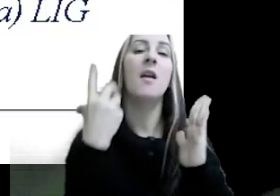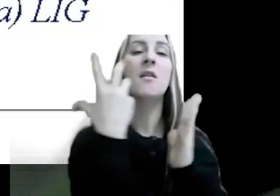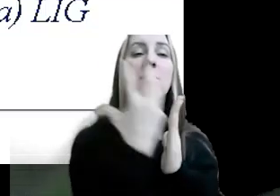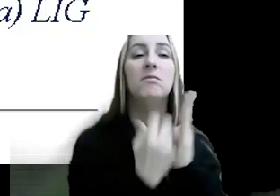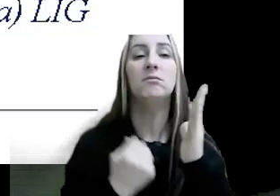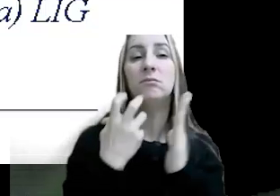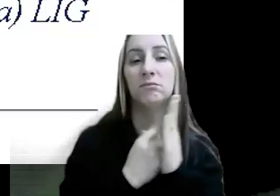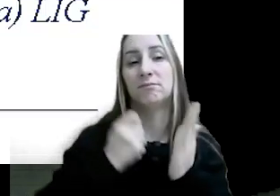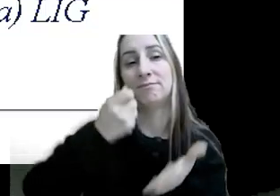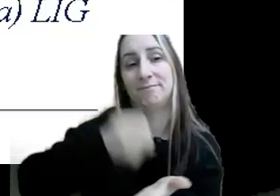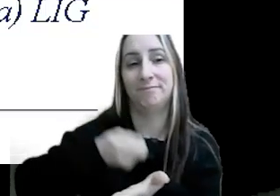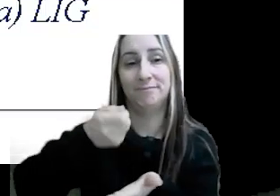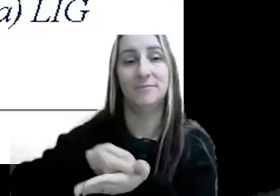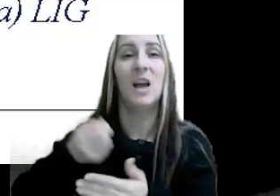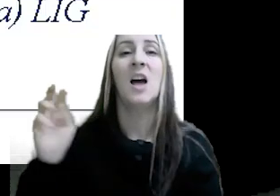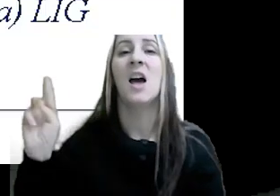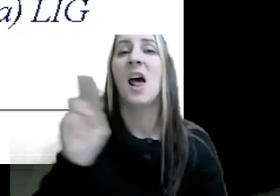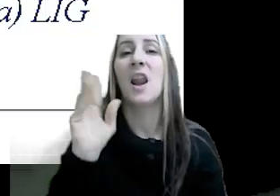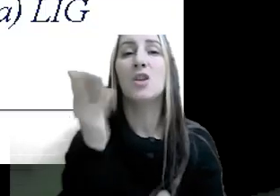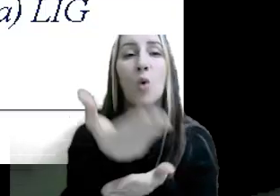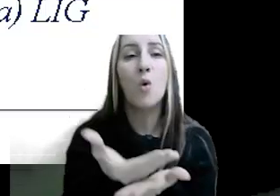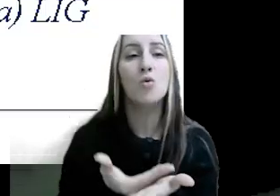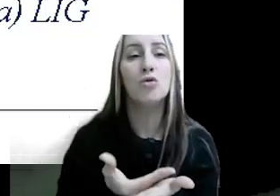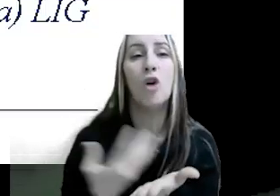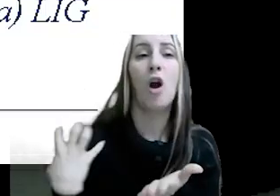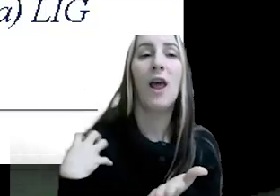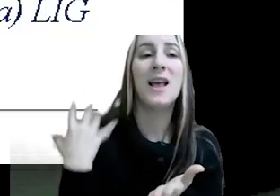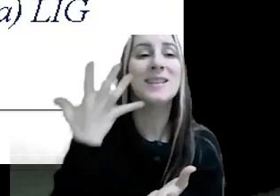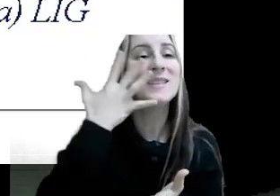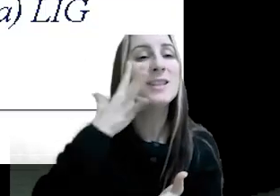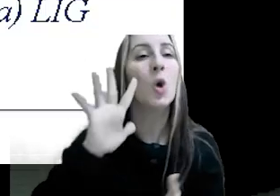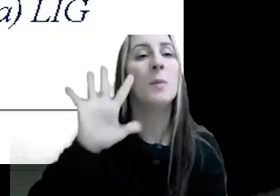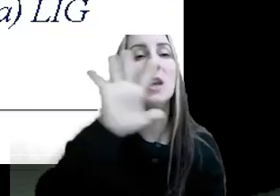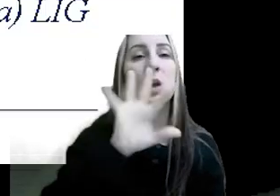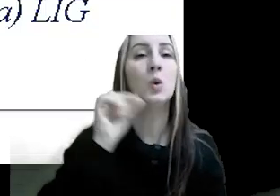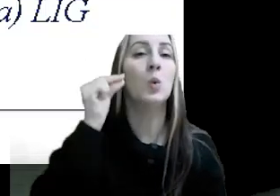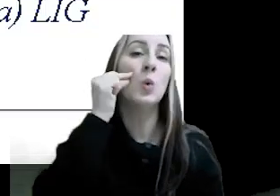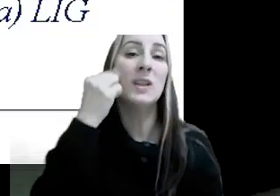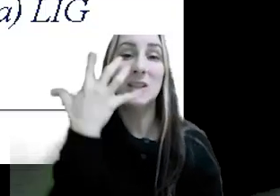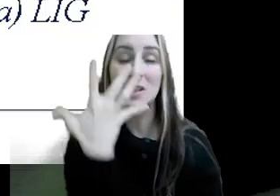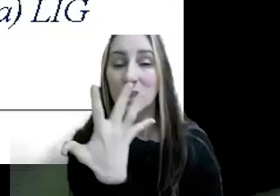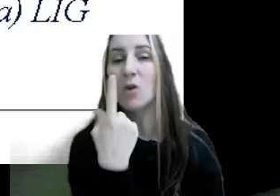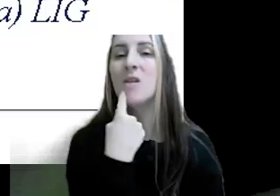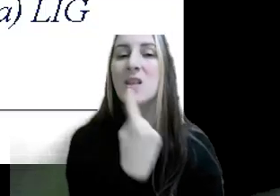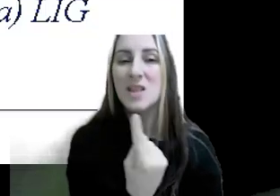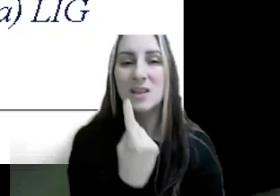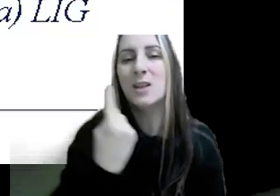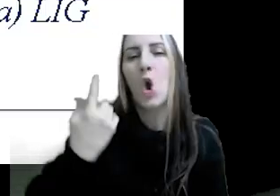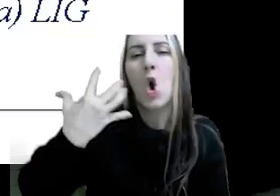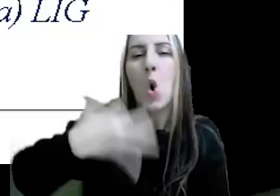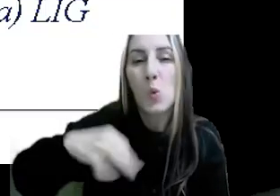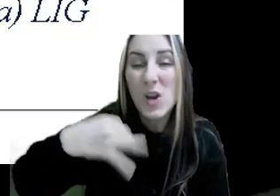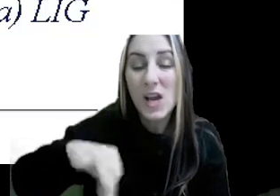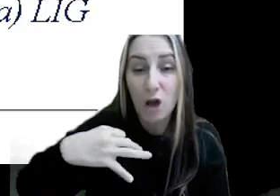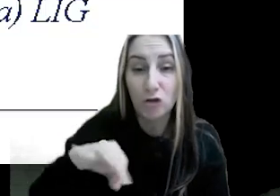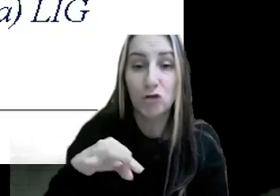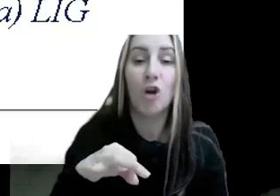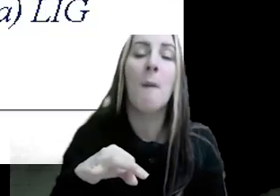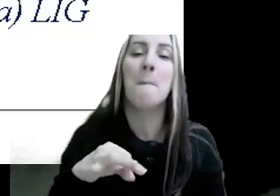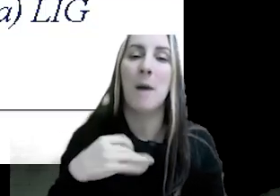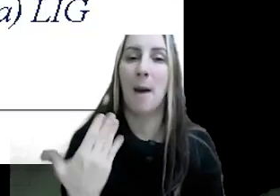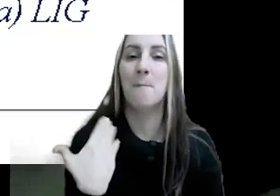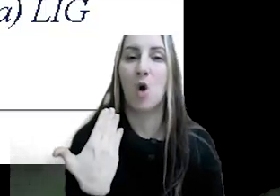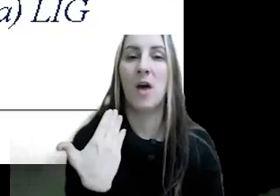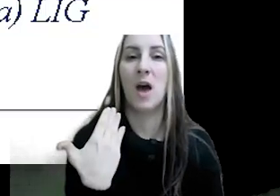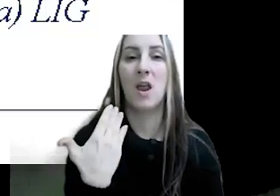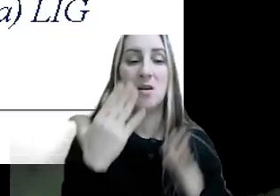abonando. La Resolución General 5545 dispuso como obligación para usufructuar